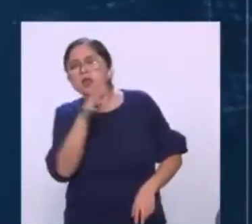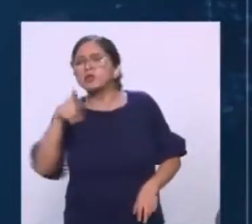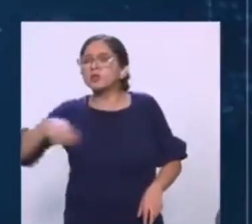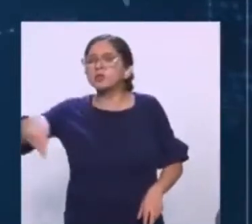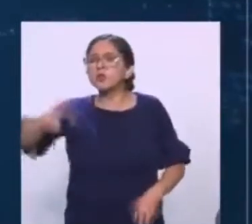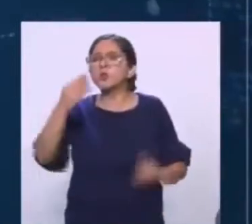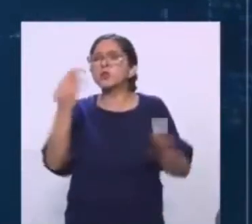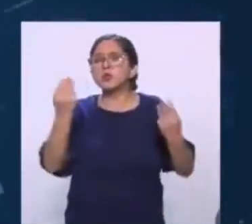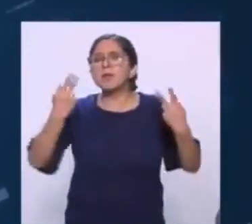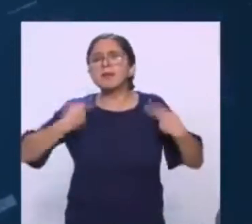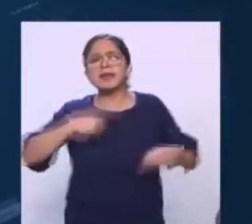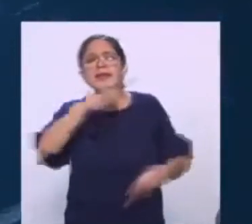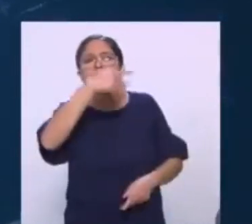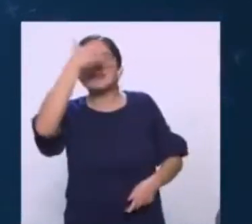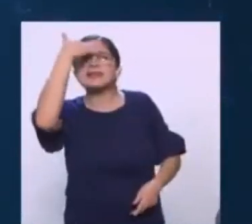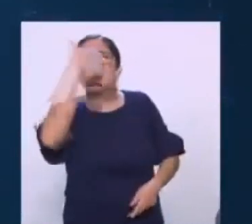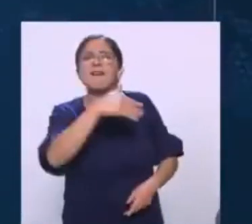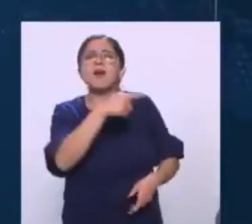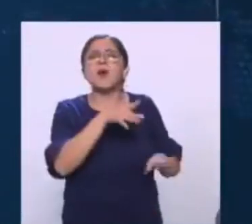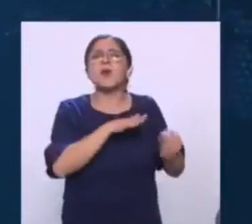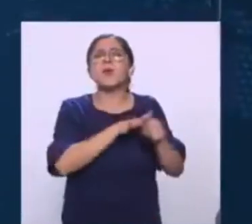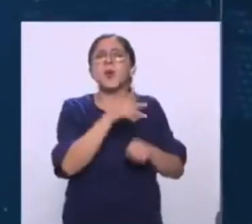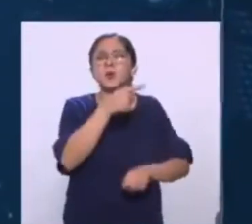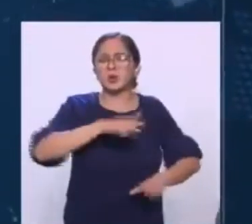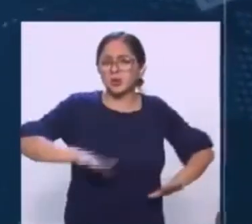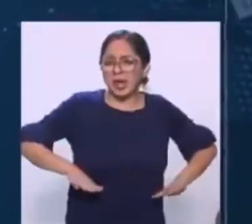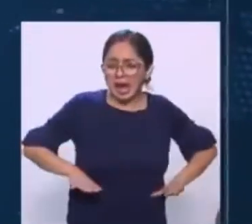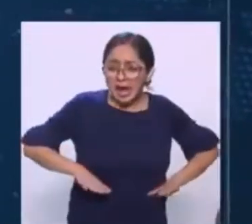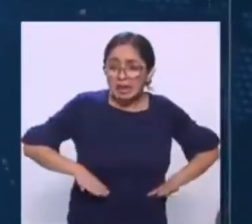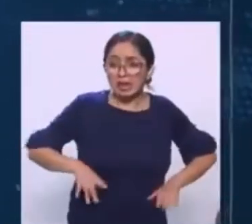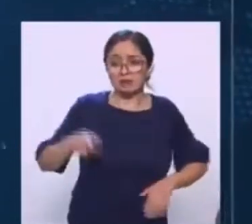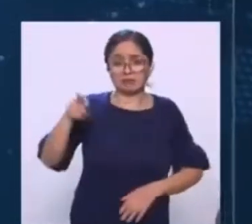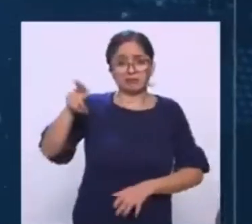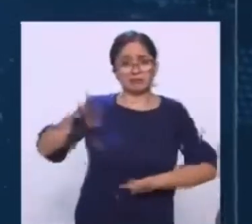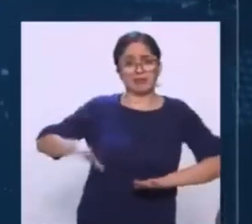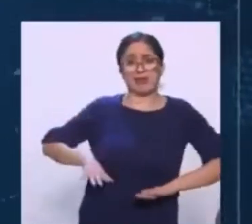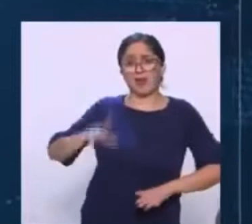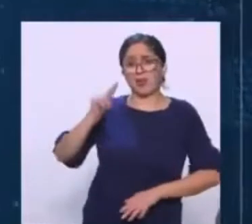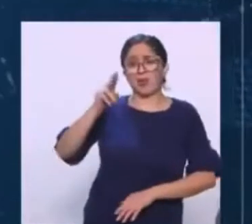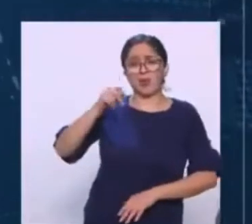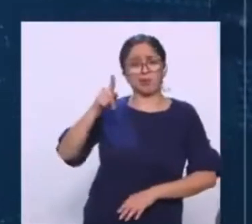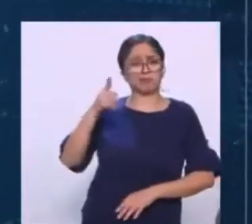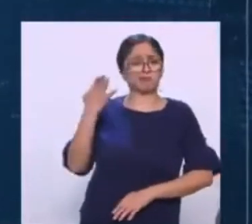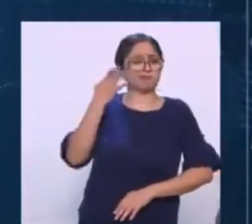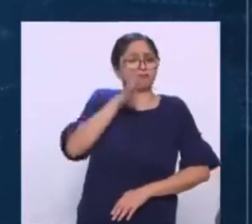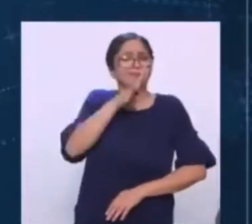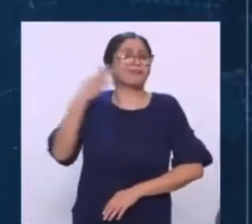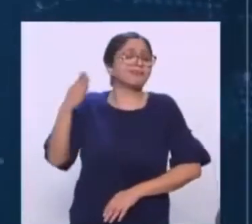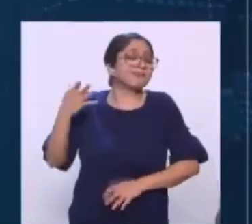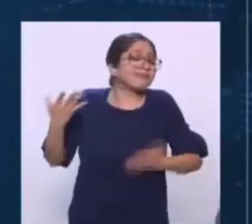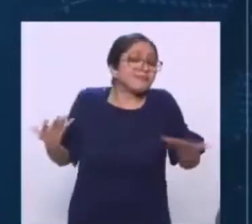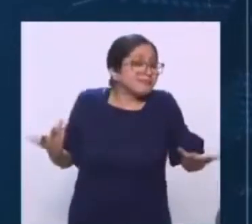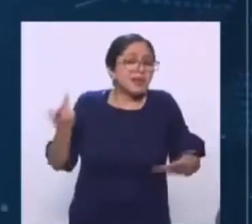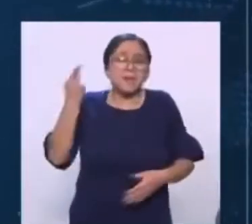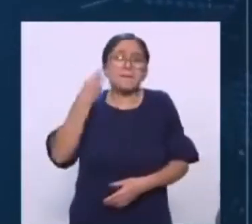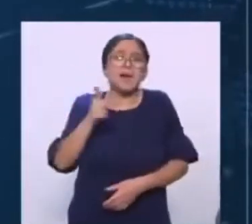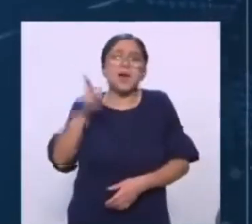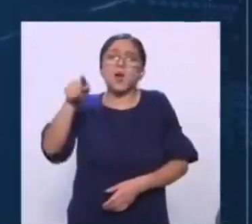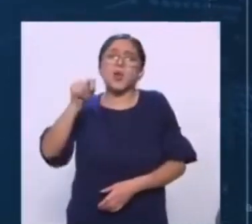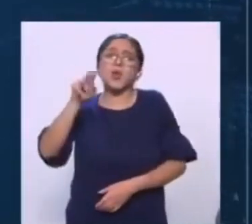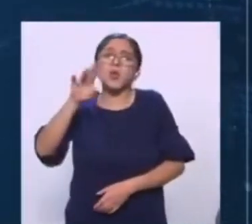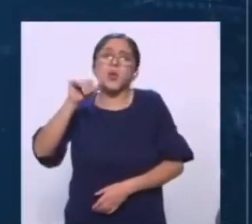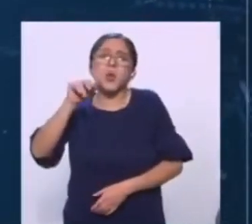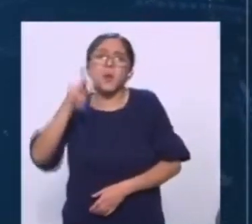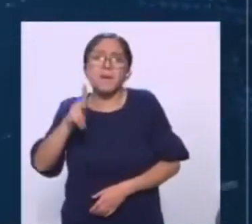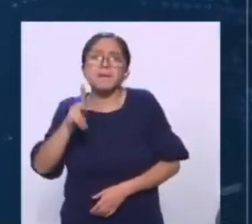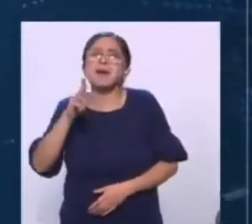el actual presidente. Sin embargo, como dices, con el presidente Trump se ha logrado, yo diría, más un modus